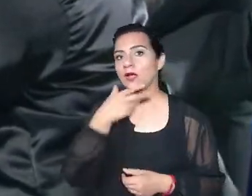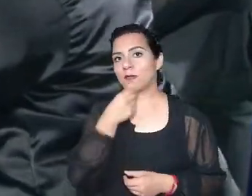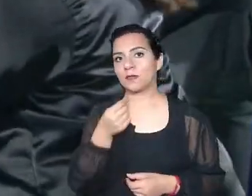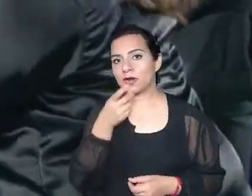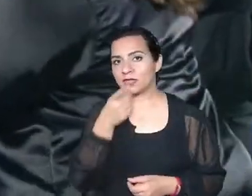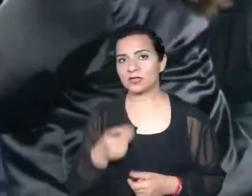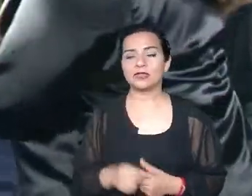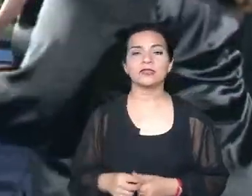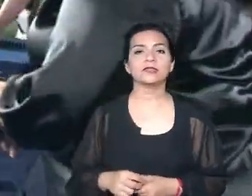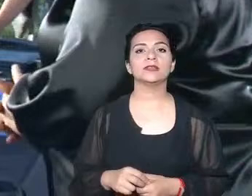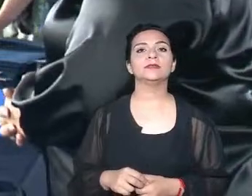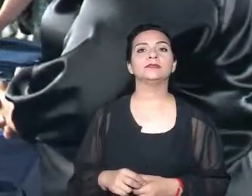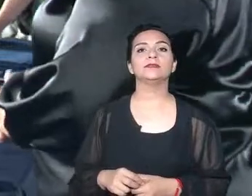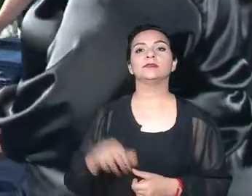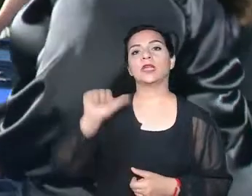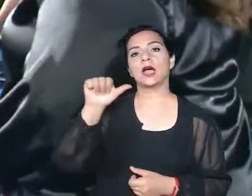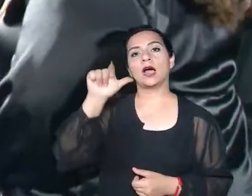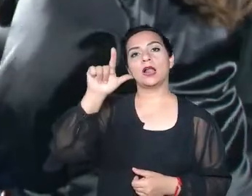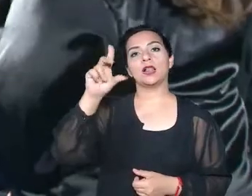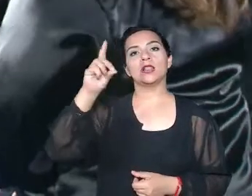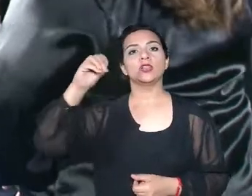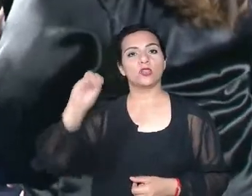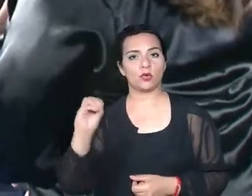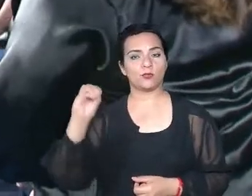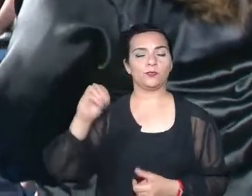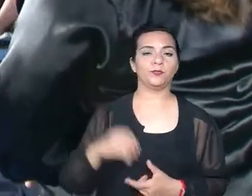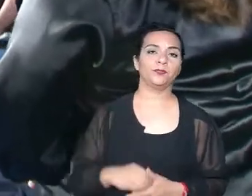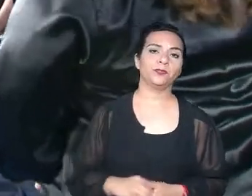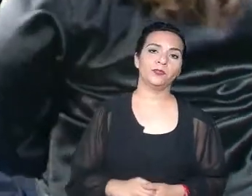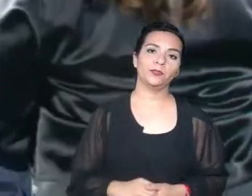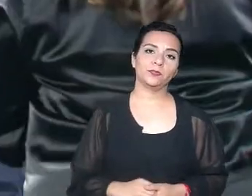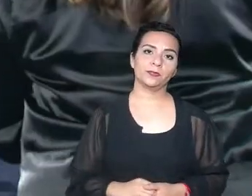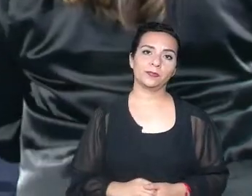egresada de arquitectura recibe su reconocimiento Aldo Lizárraga Andere.